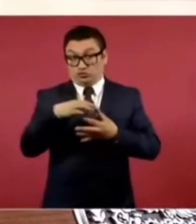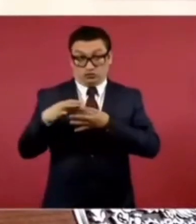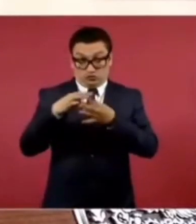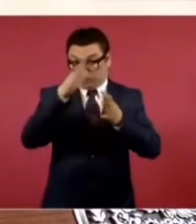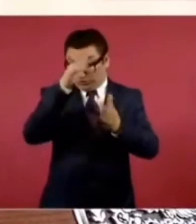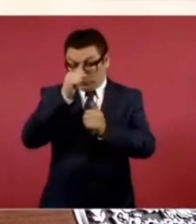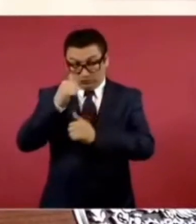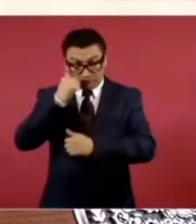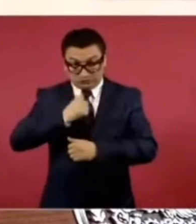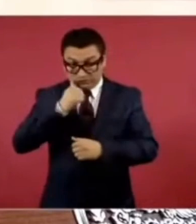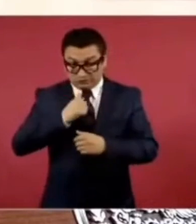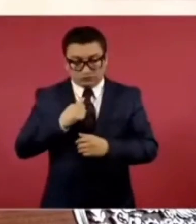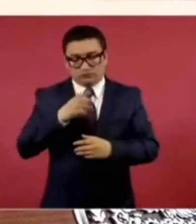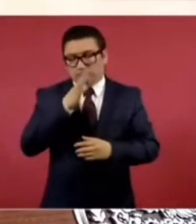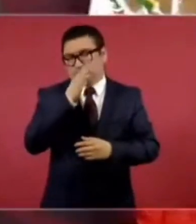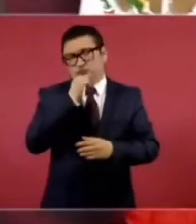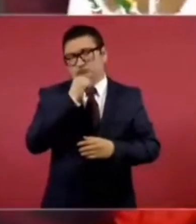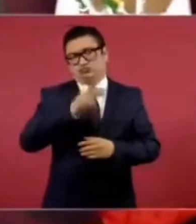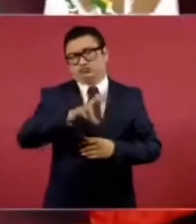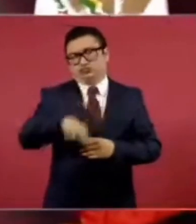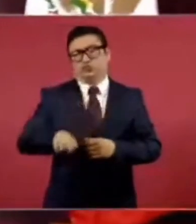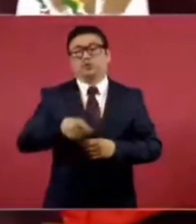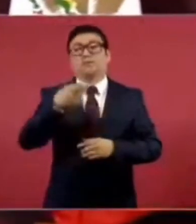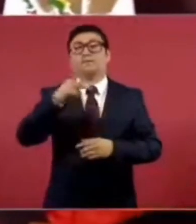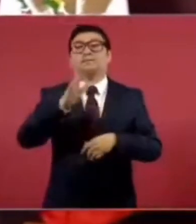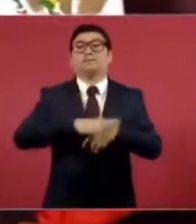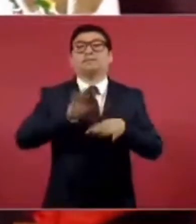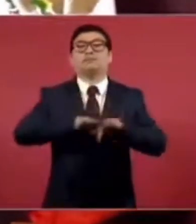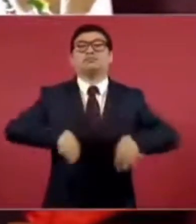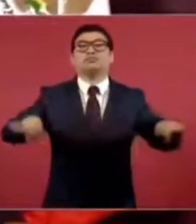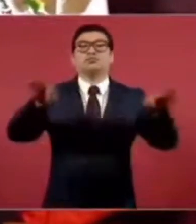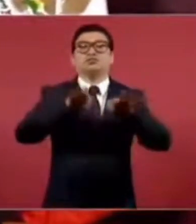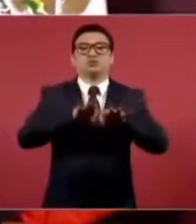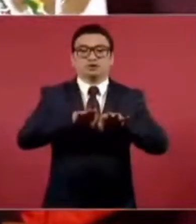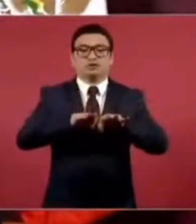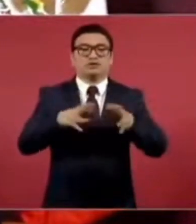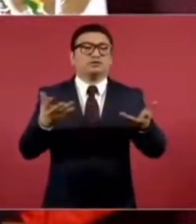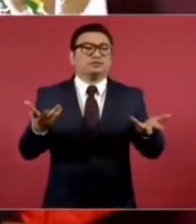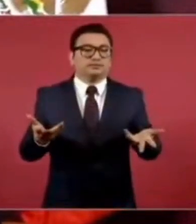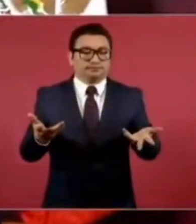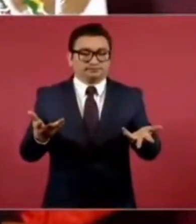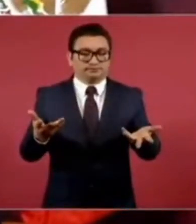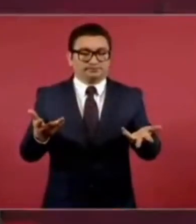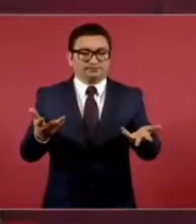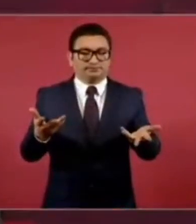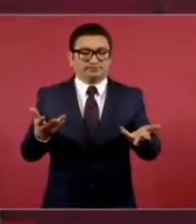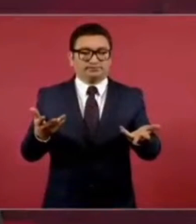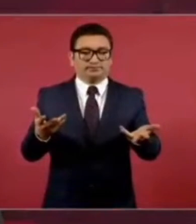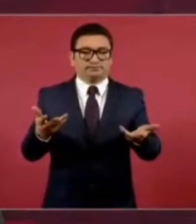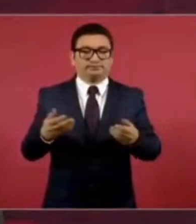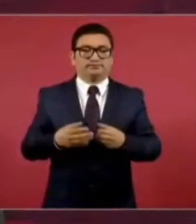Pero lo más importante de todo es que uno esté